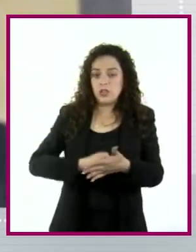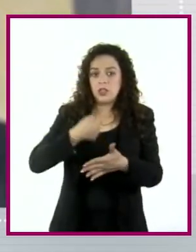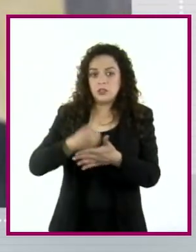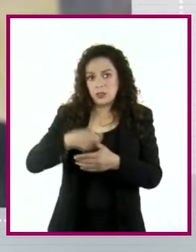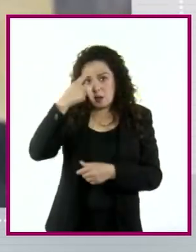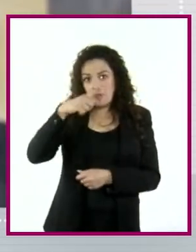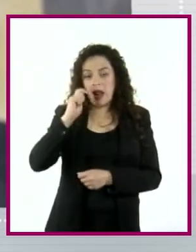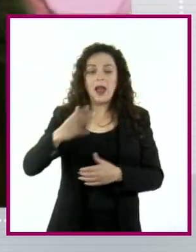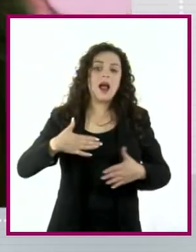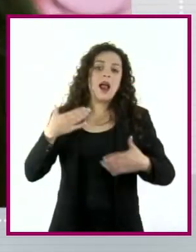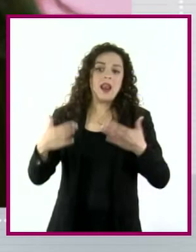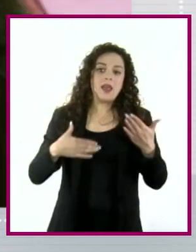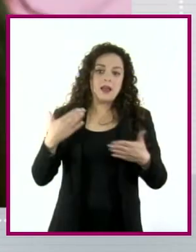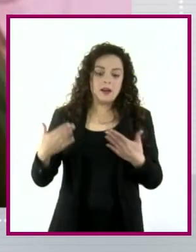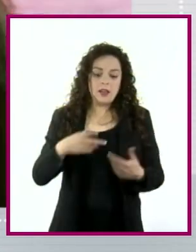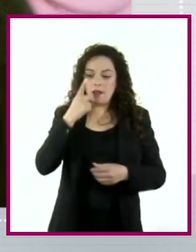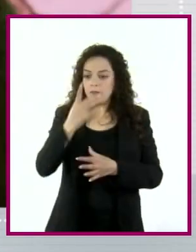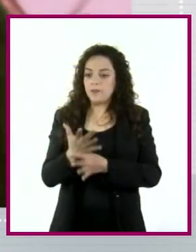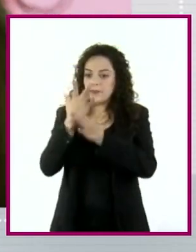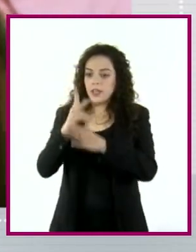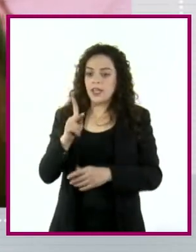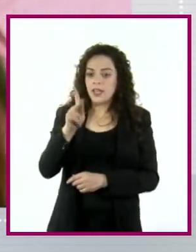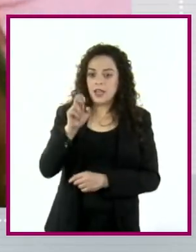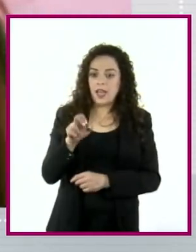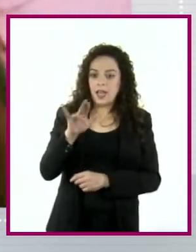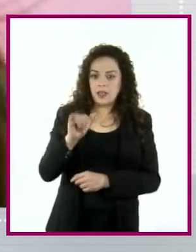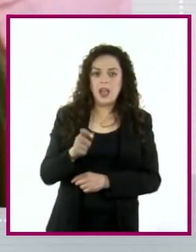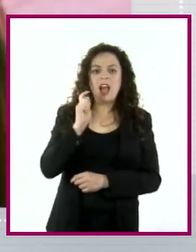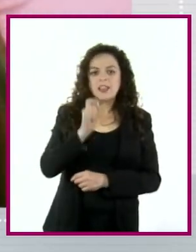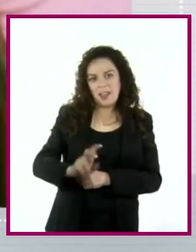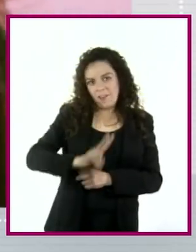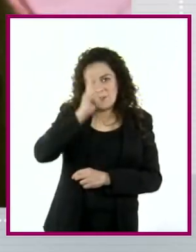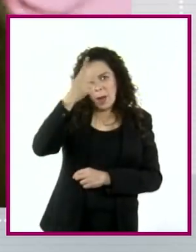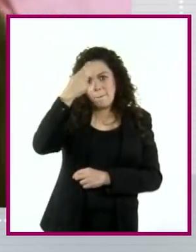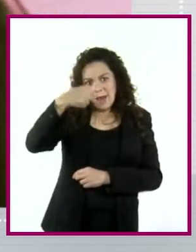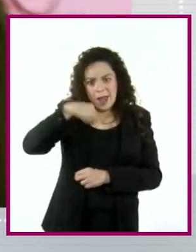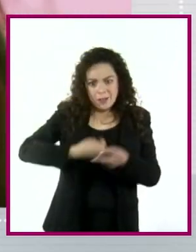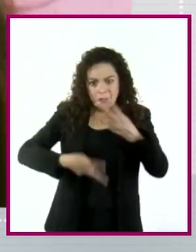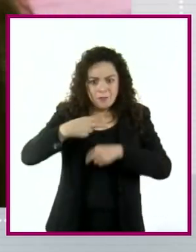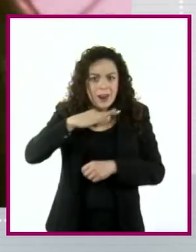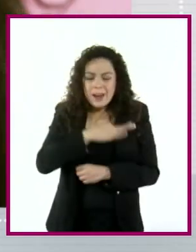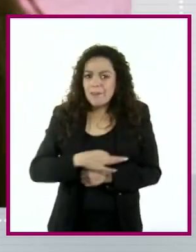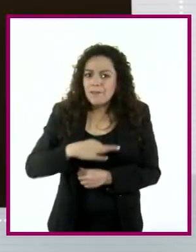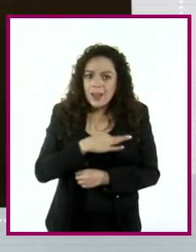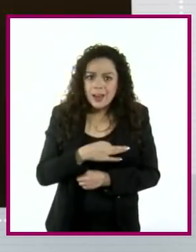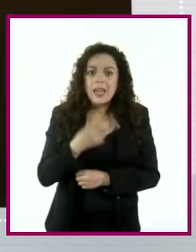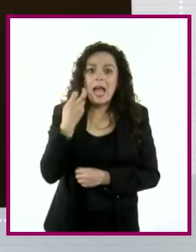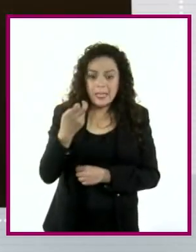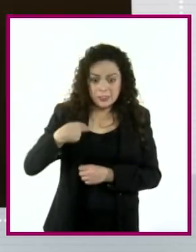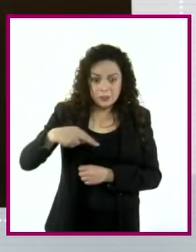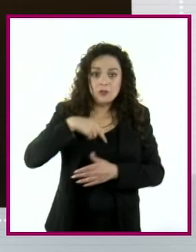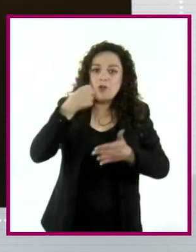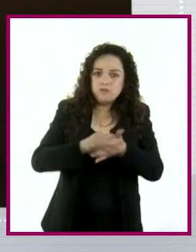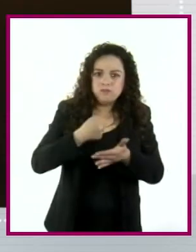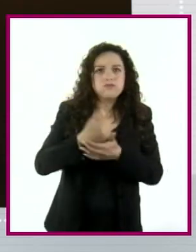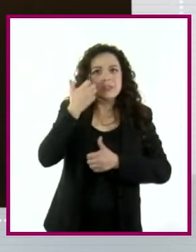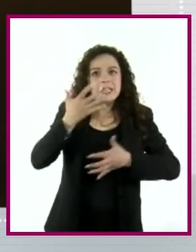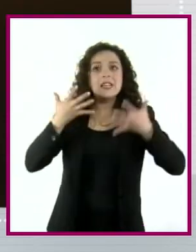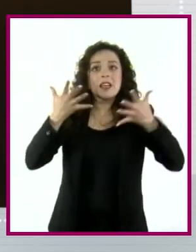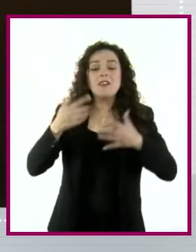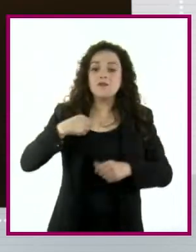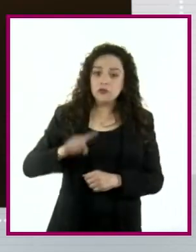alegría, como diría Kenia Cuevas, nuestra venganza es ser felices. Y eso buscamos, ser felices. En la cápsula que